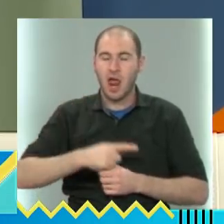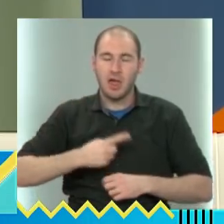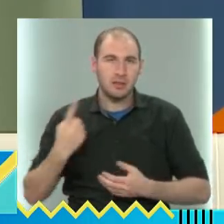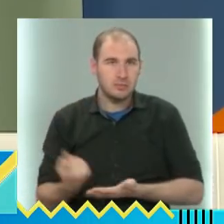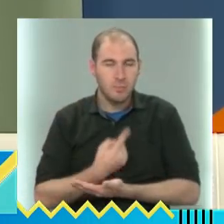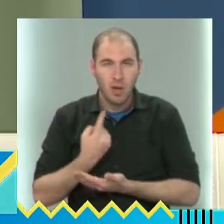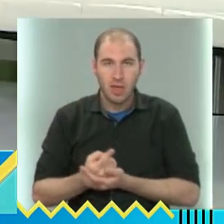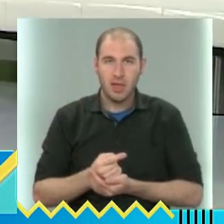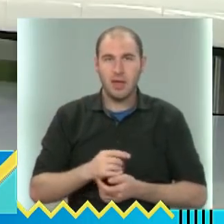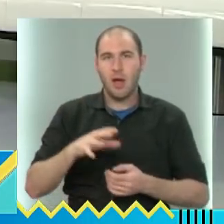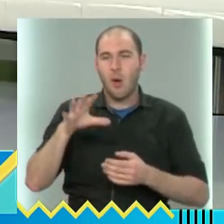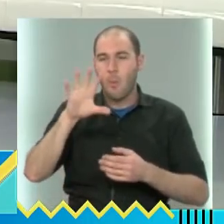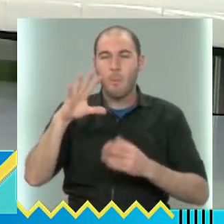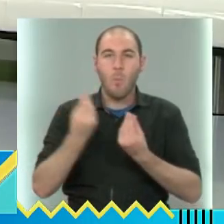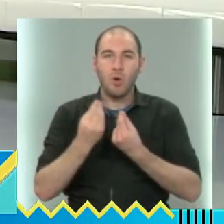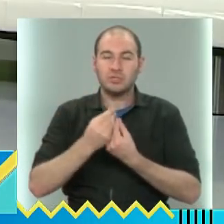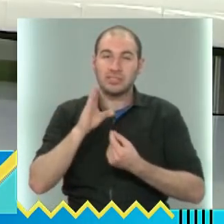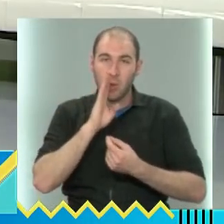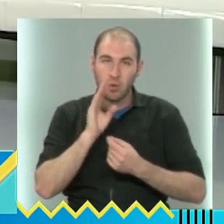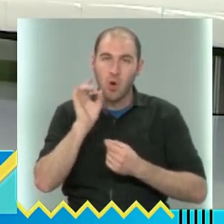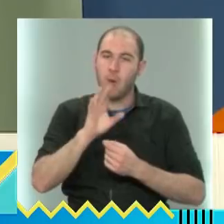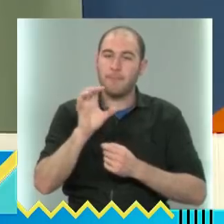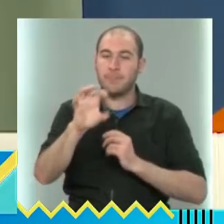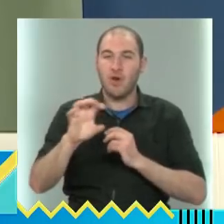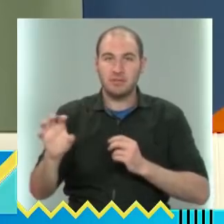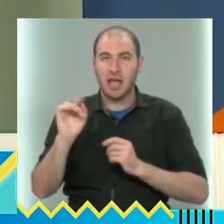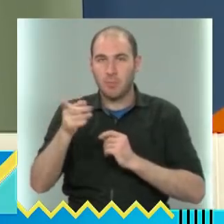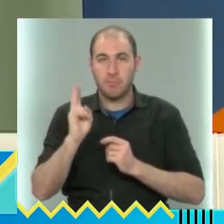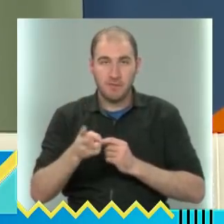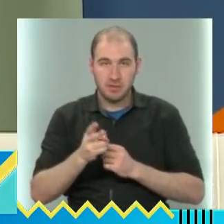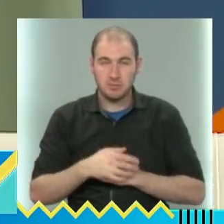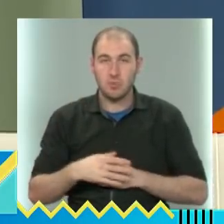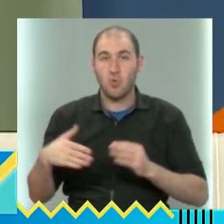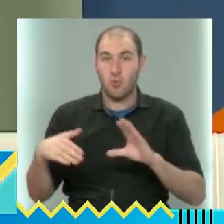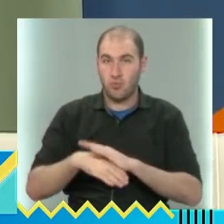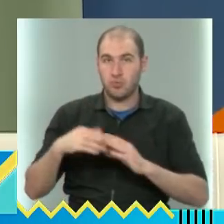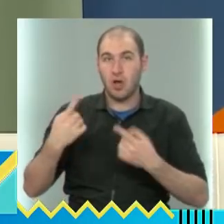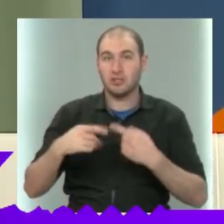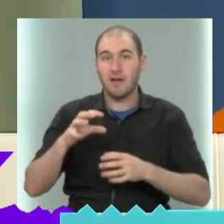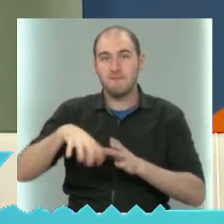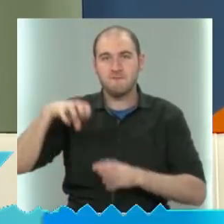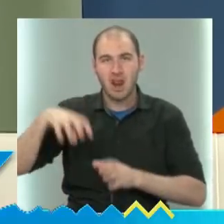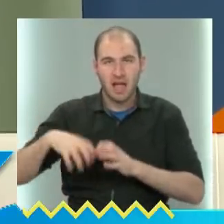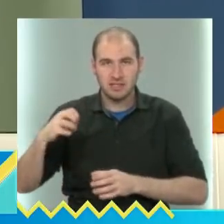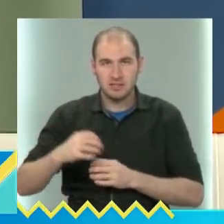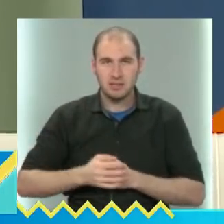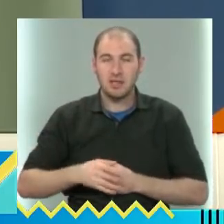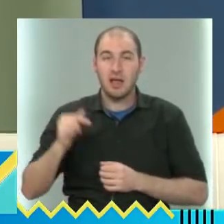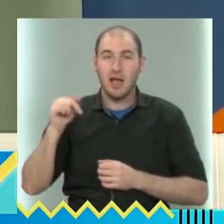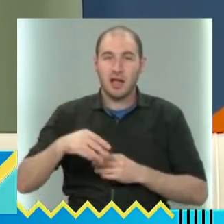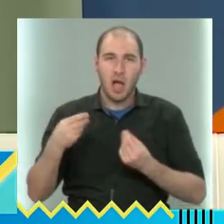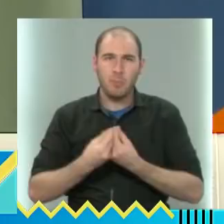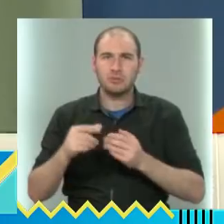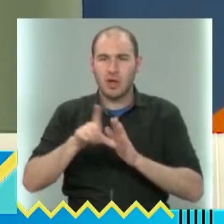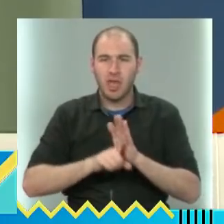inconcebible que en gran parte del territorio estadounidense, salvo en aquellos estados donde quedó prohibido, justamente la actividad del fracking se le exceptúe de una cantidad